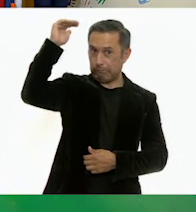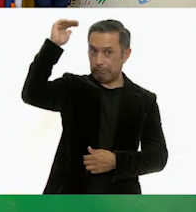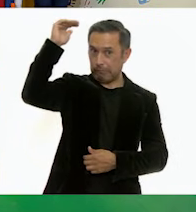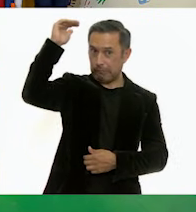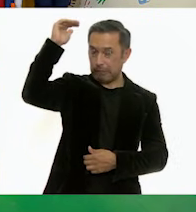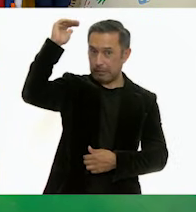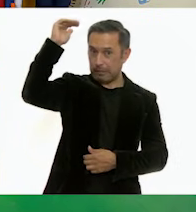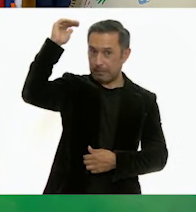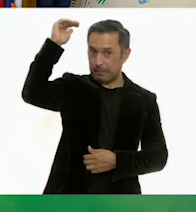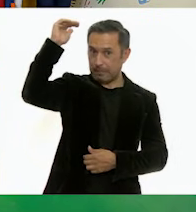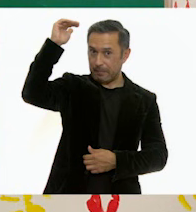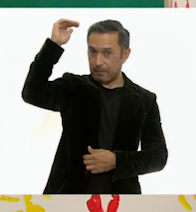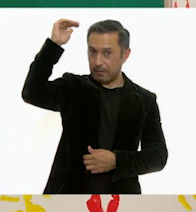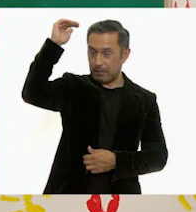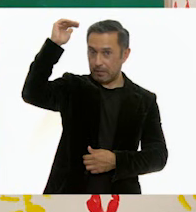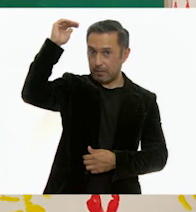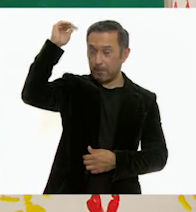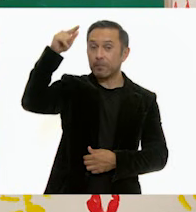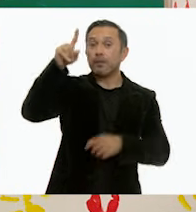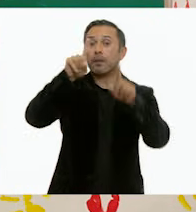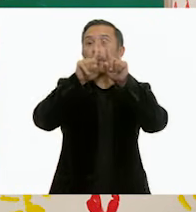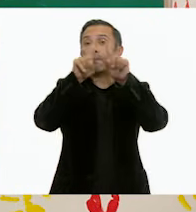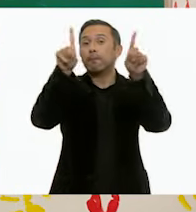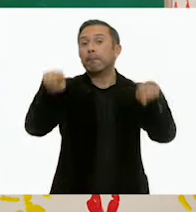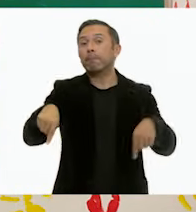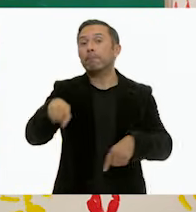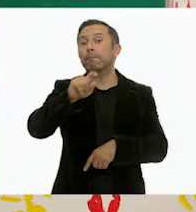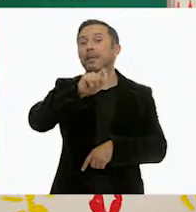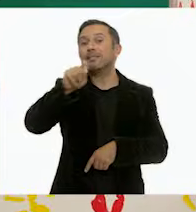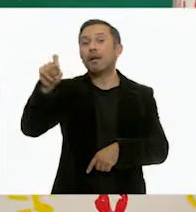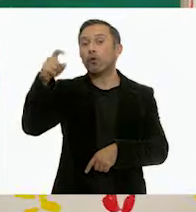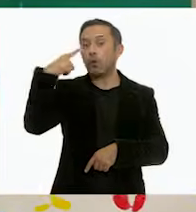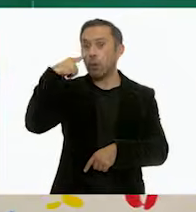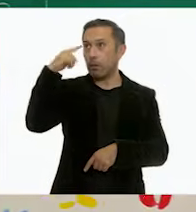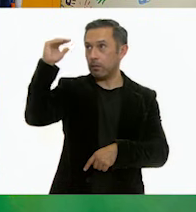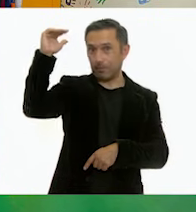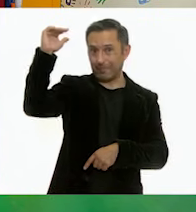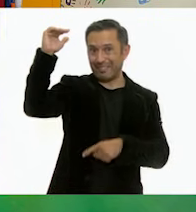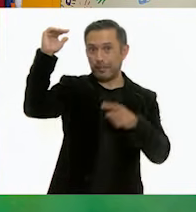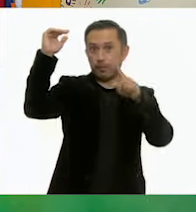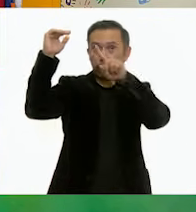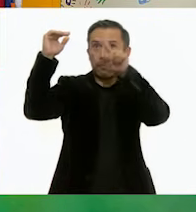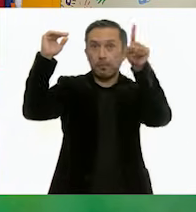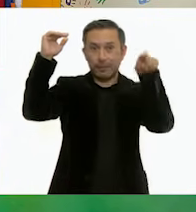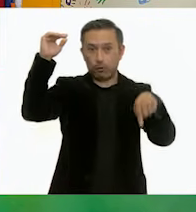podemos clasificar el pizarrón en relación a su estatura, Alexia? Veamos.